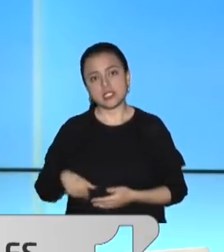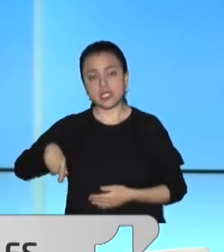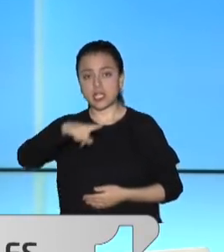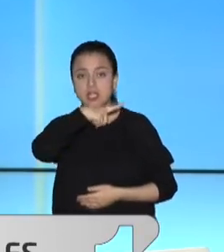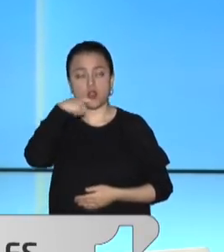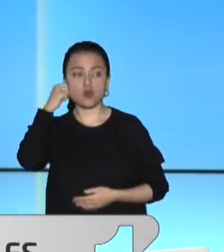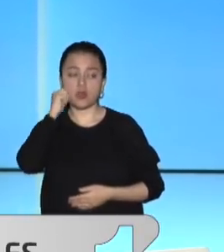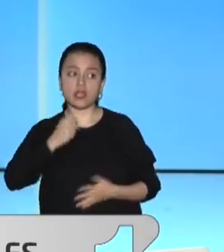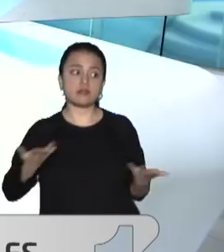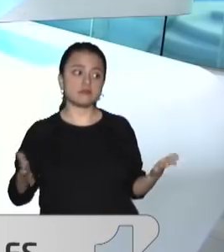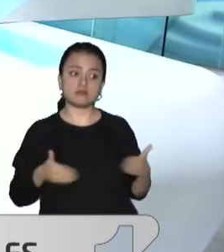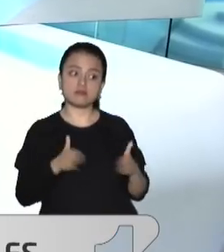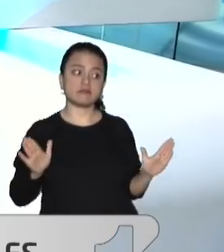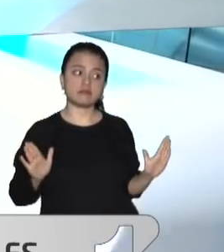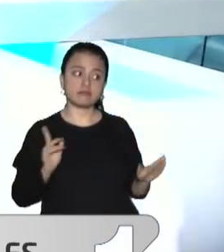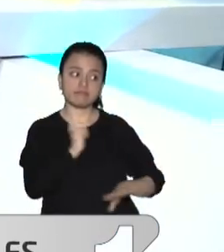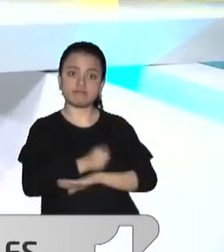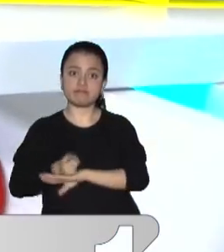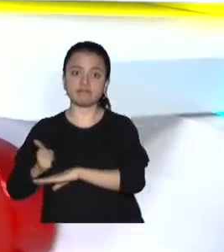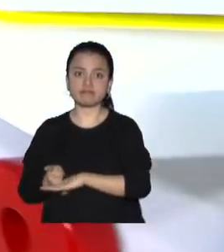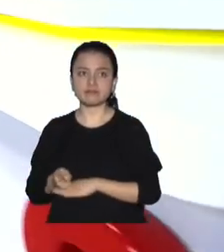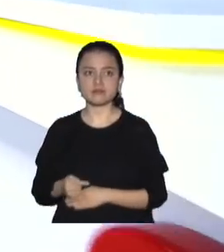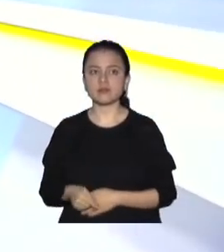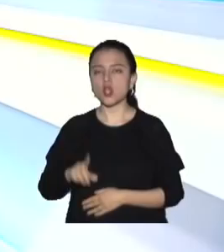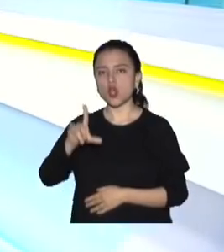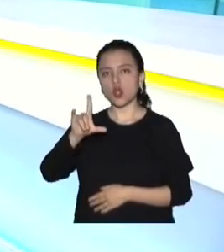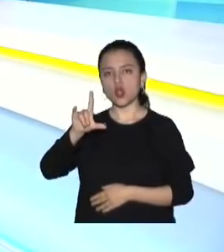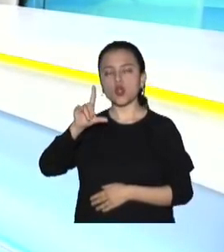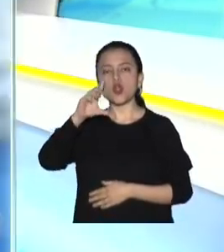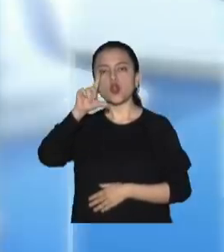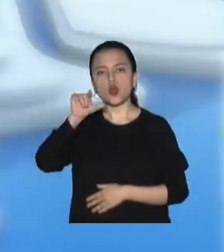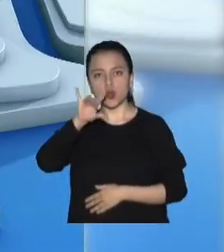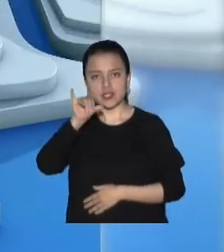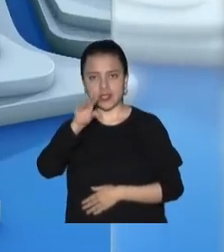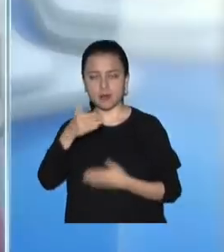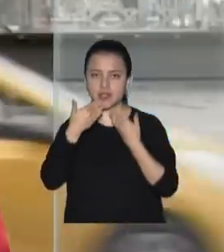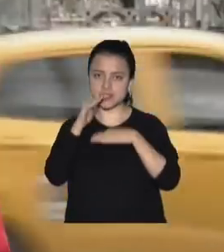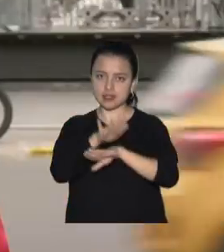las zonas afectadas. Luisa Fernández con el reporte. Luisa, buenas tardes.